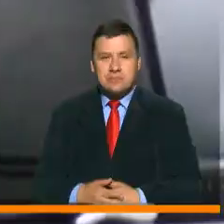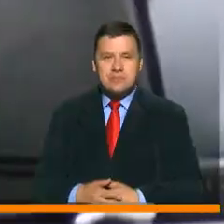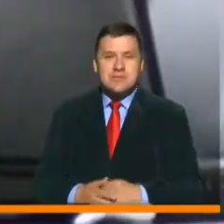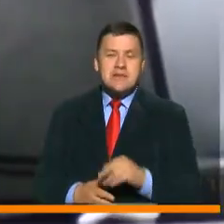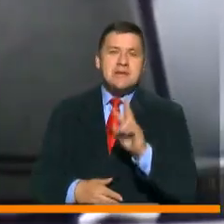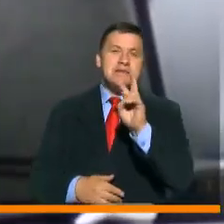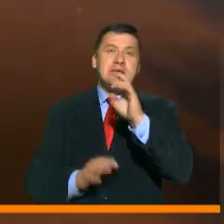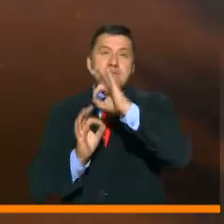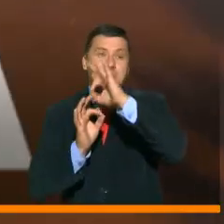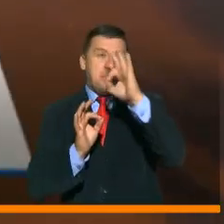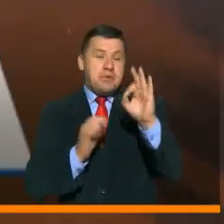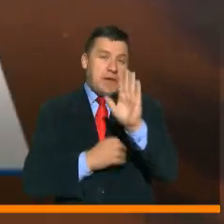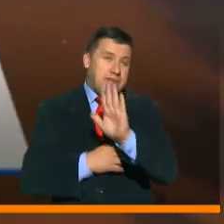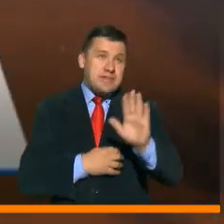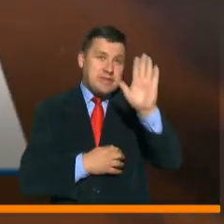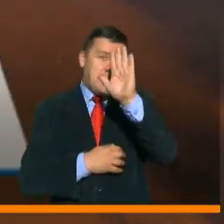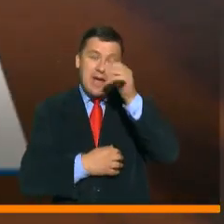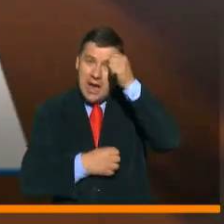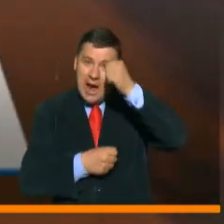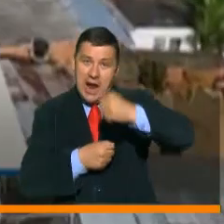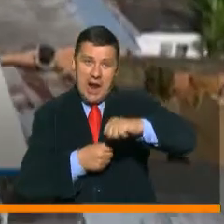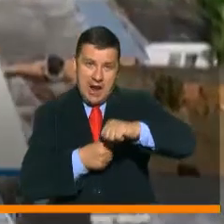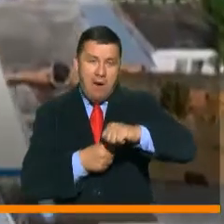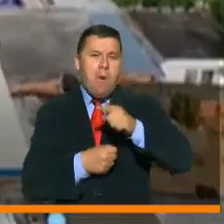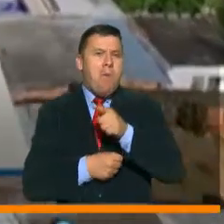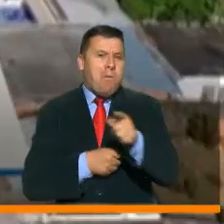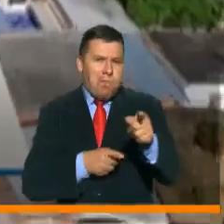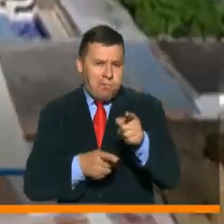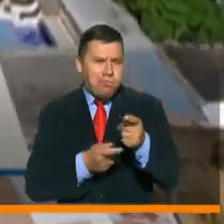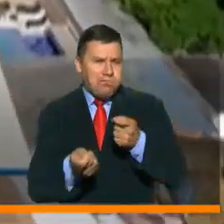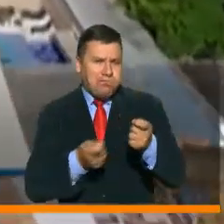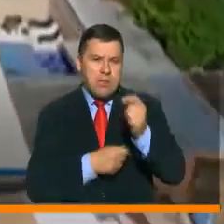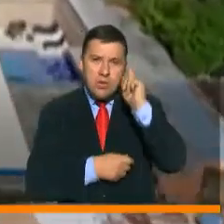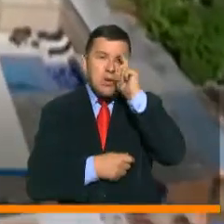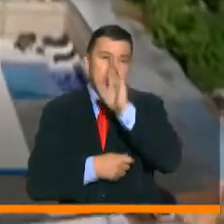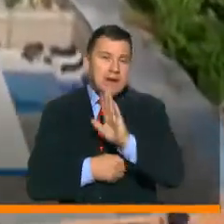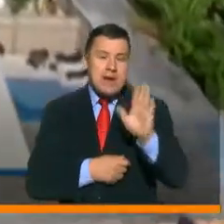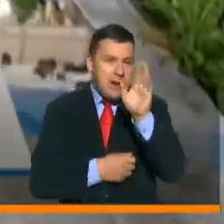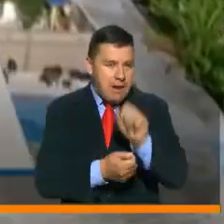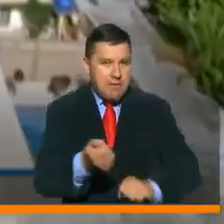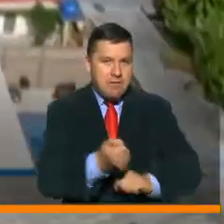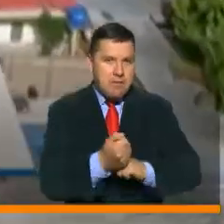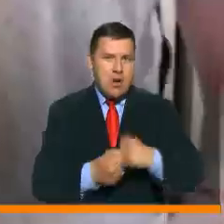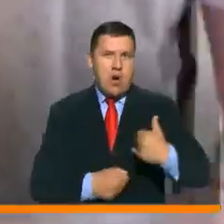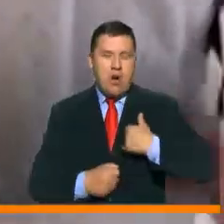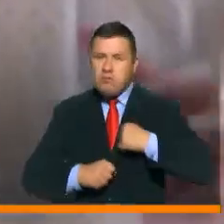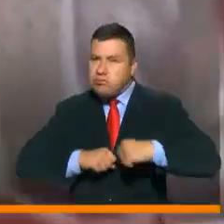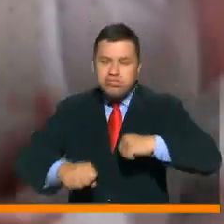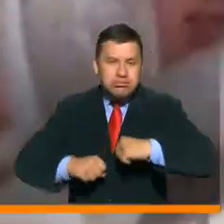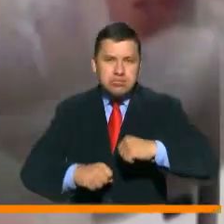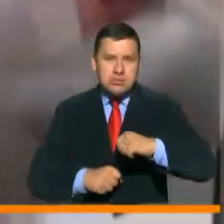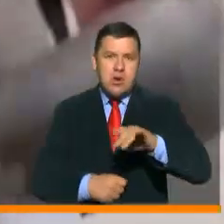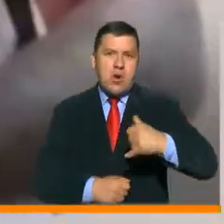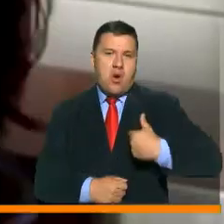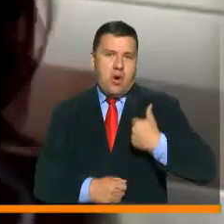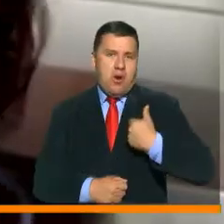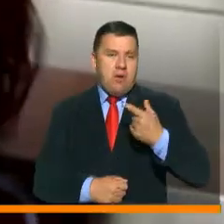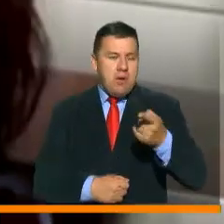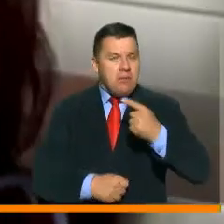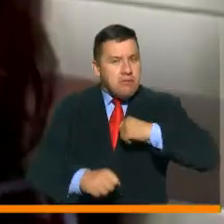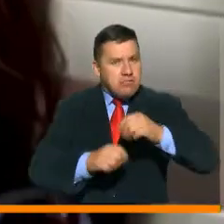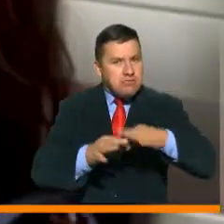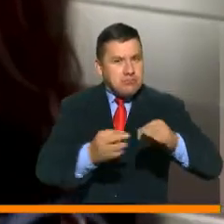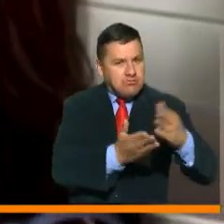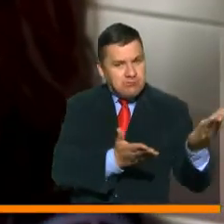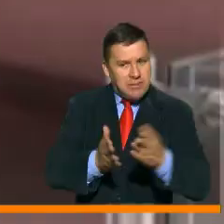los siete municipios del departamento de arauca contarán con la estrategia del gobierno nacional sacúdete que convierte a los jóvenes en protagonistas